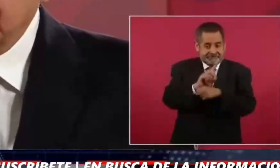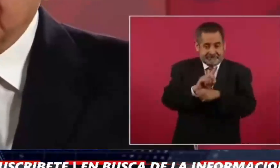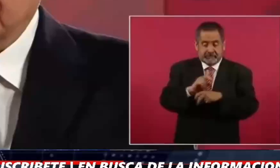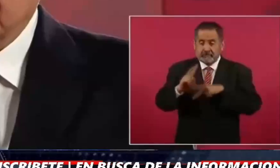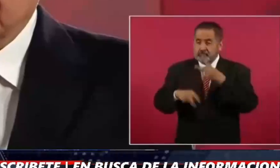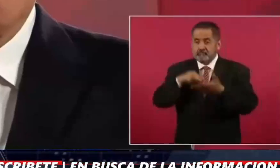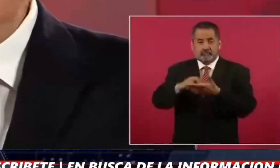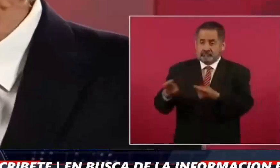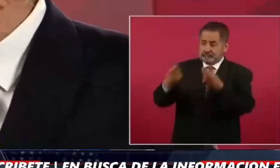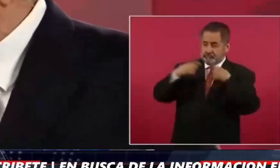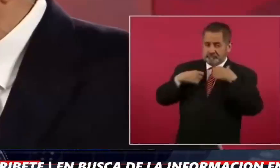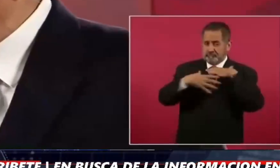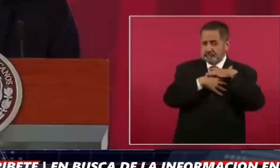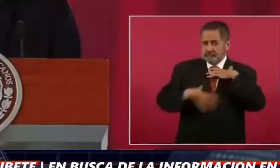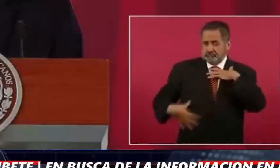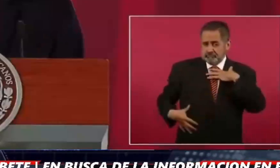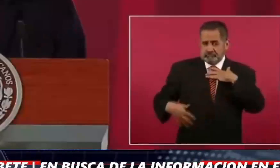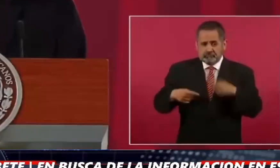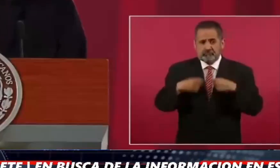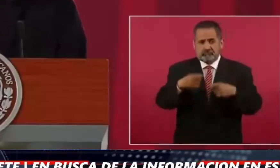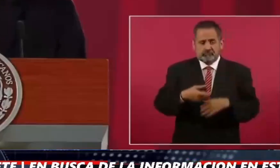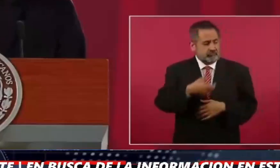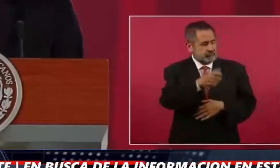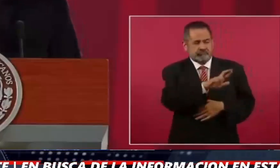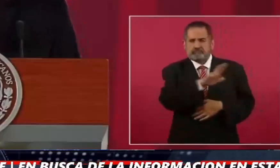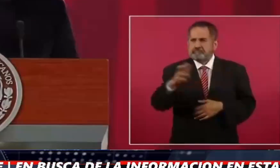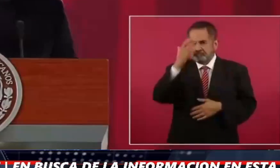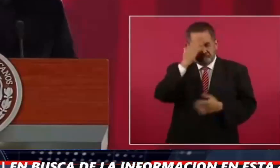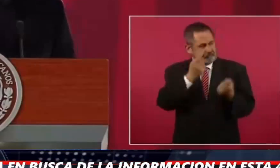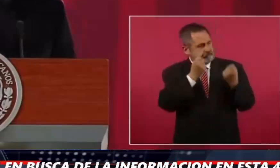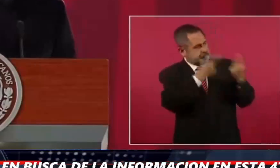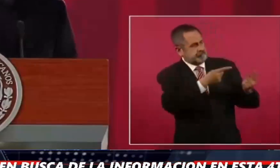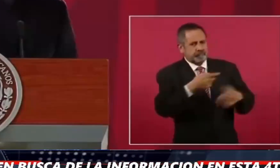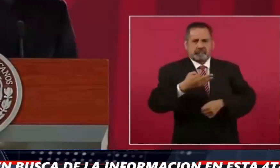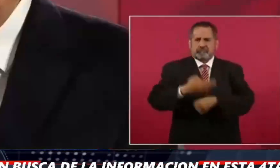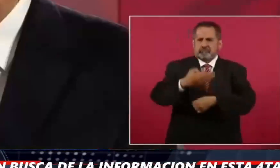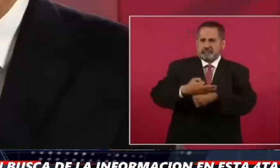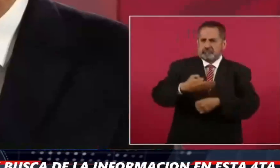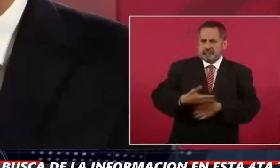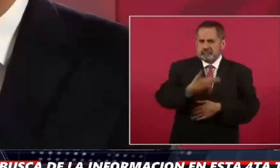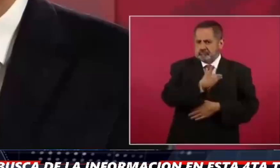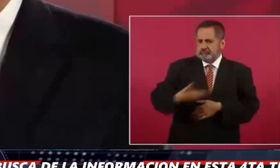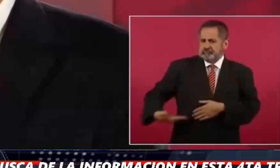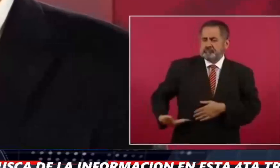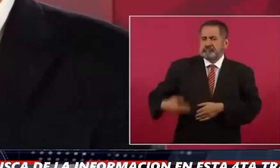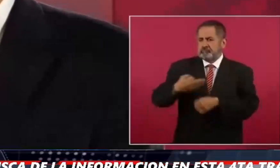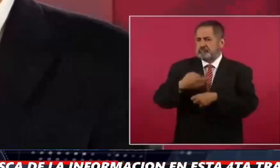públicamente le hice el reconocimiento. Esto que estoy aquí ahora